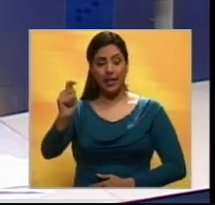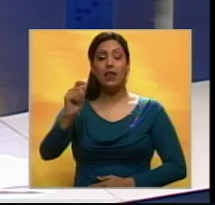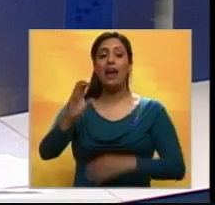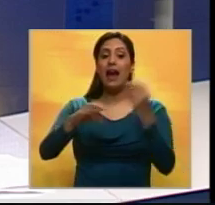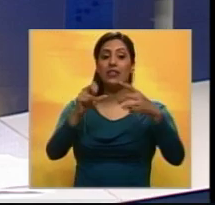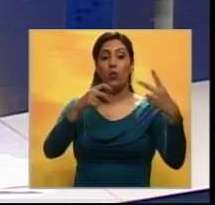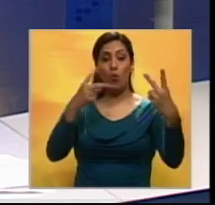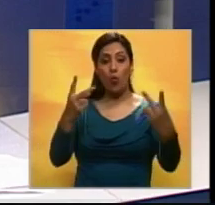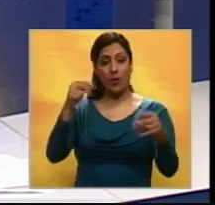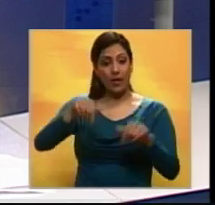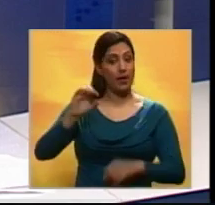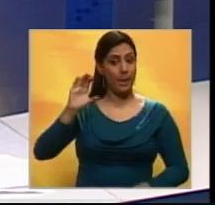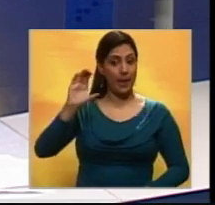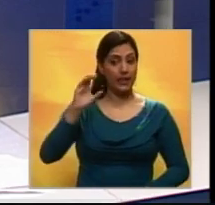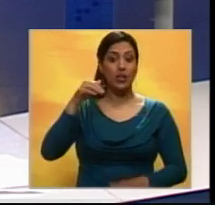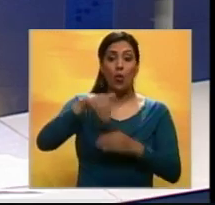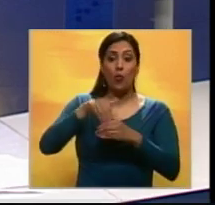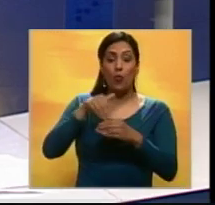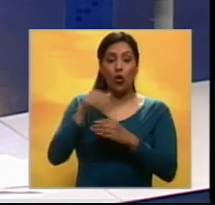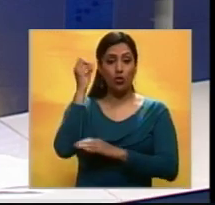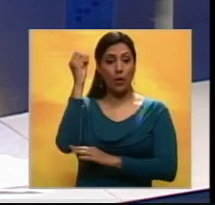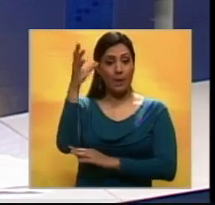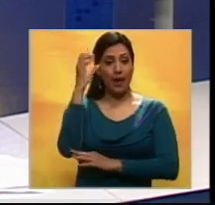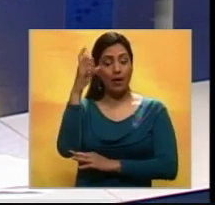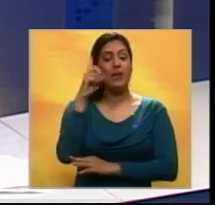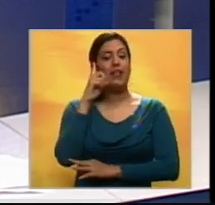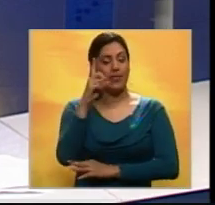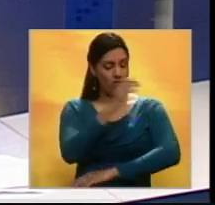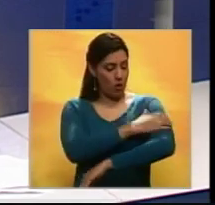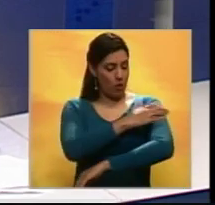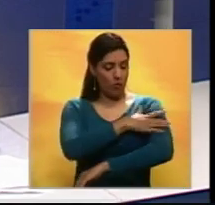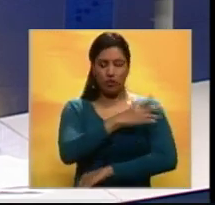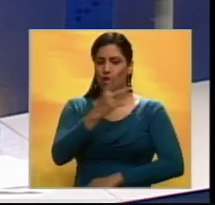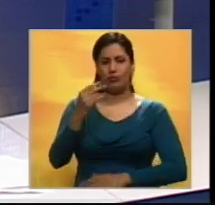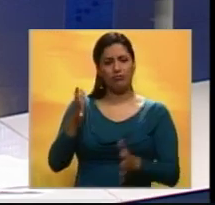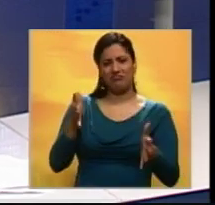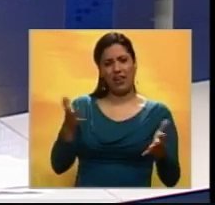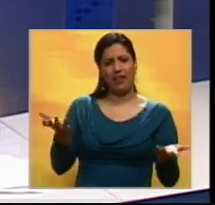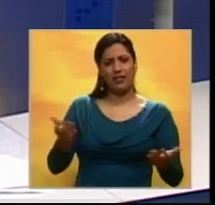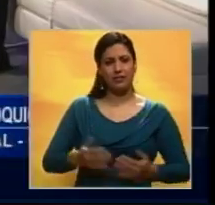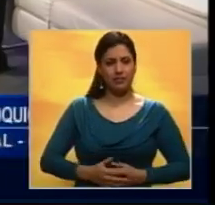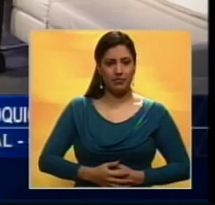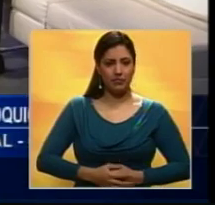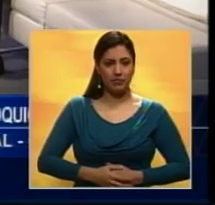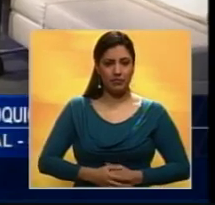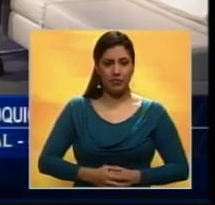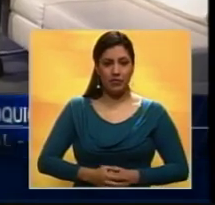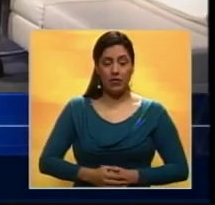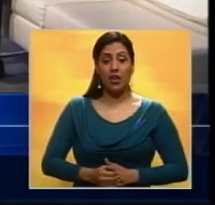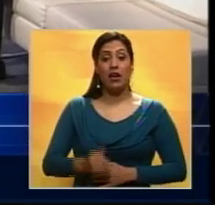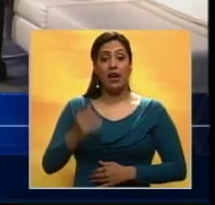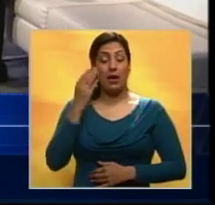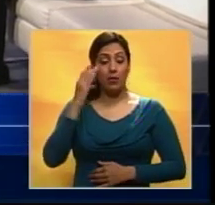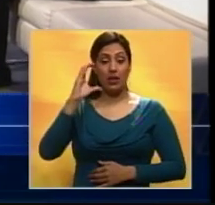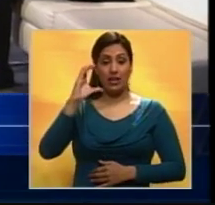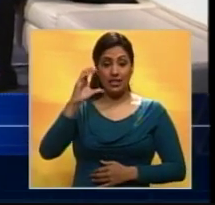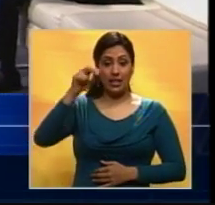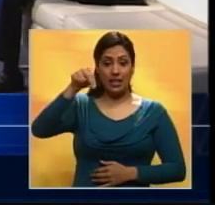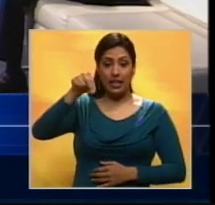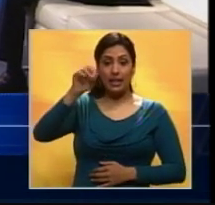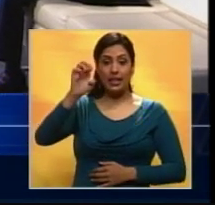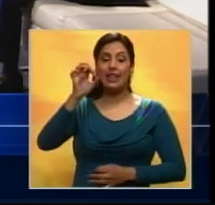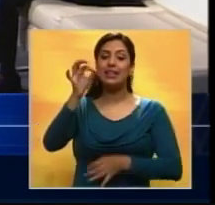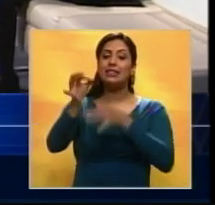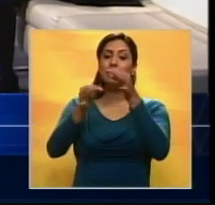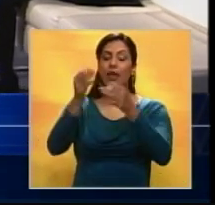de realizarse en nuestro país unas elecciones parlamentarias, la oposición no ganaría. Cuando el Consejo Nacional